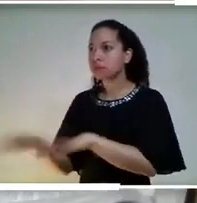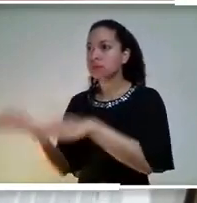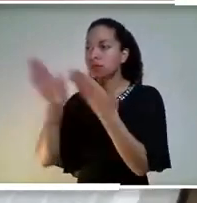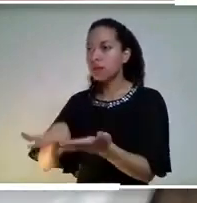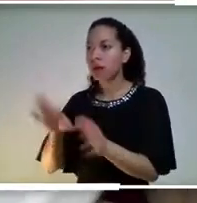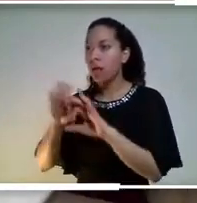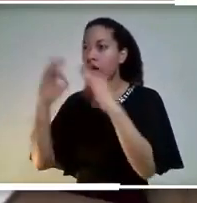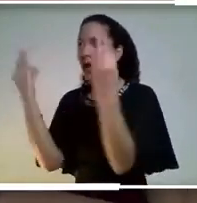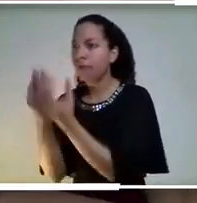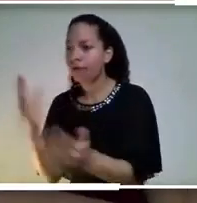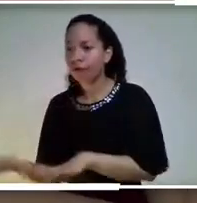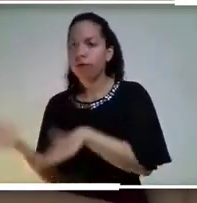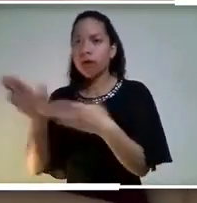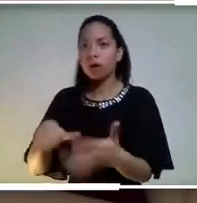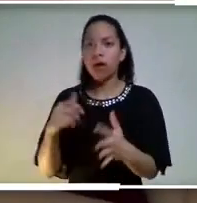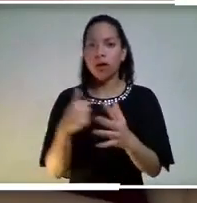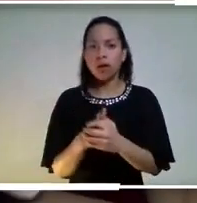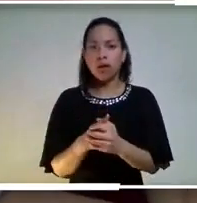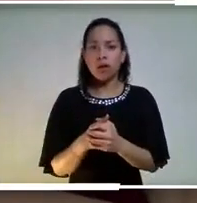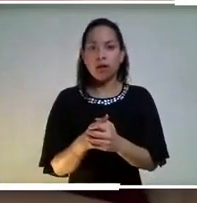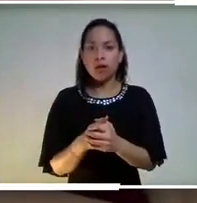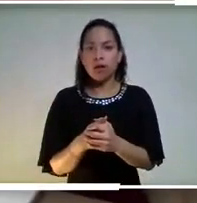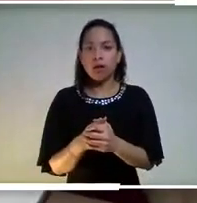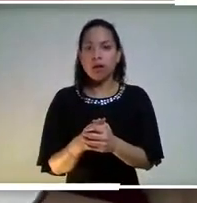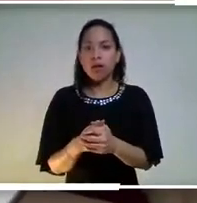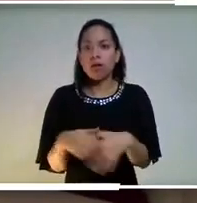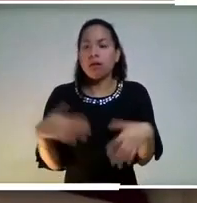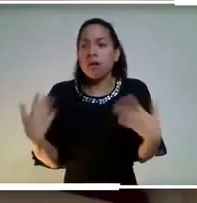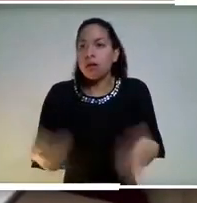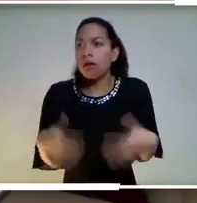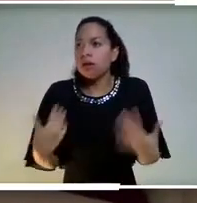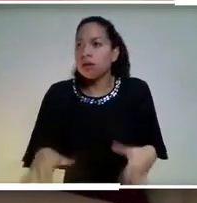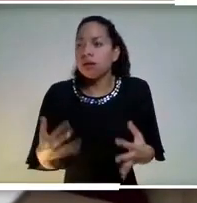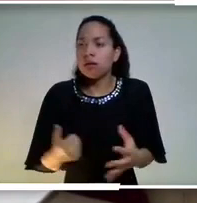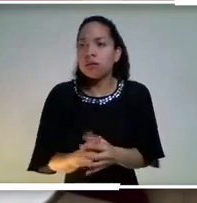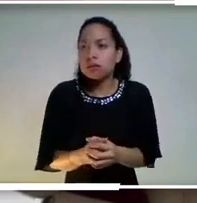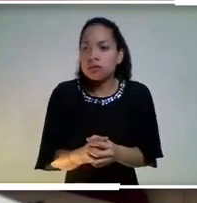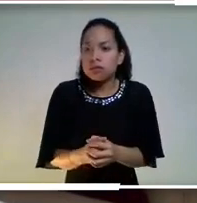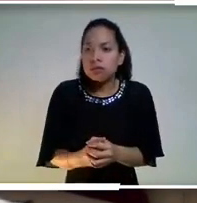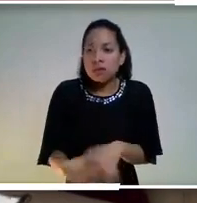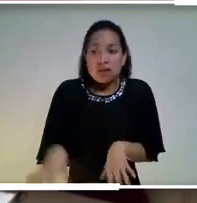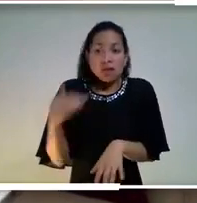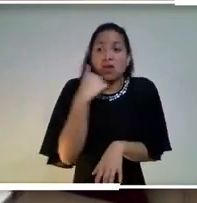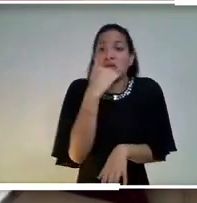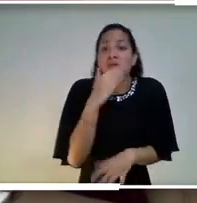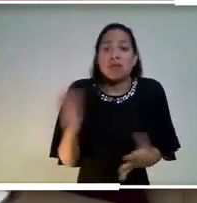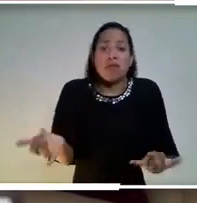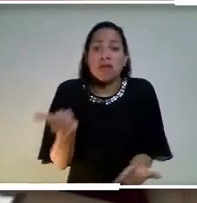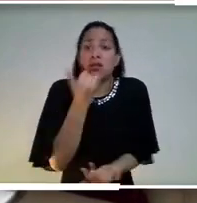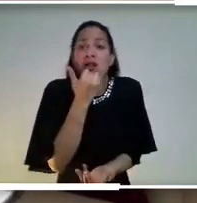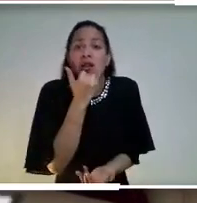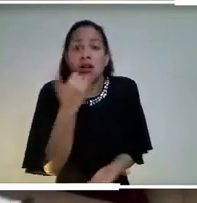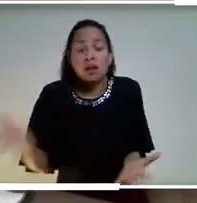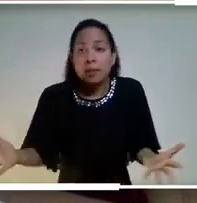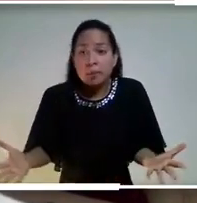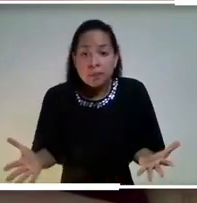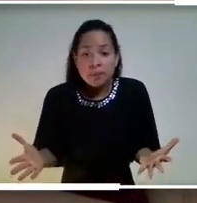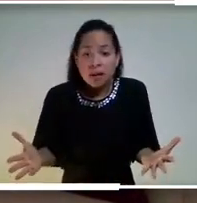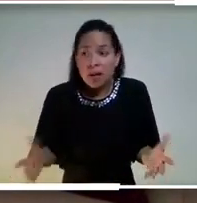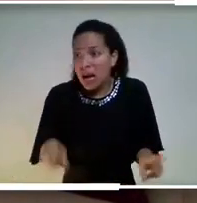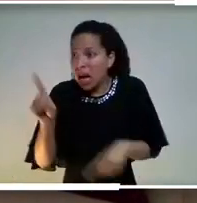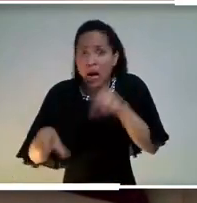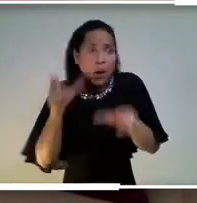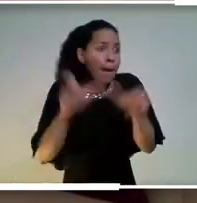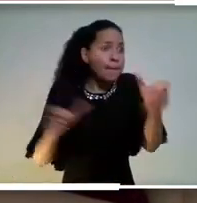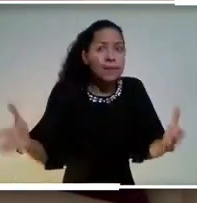con echar mensajes que te sientes también a enseñarme a amar a reglamento por lo menos eso es parte del mensaje lo jesús nos dijo esto claro en su palabra para evitar el engaño